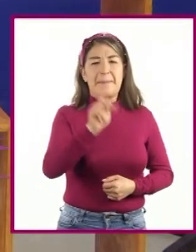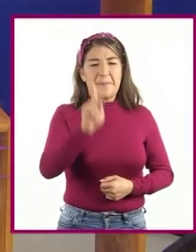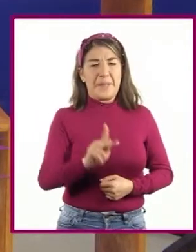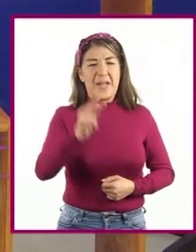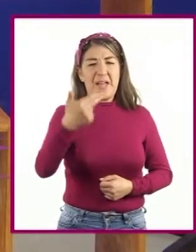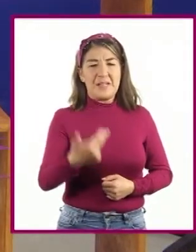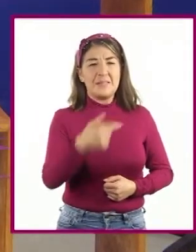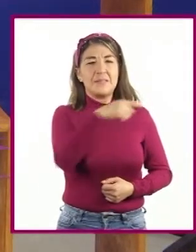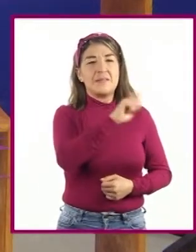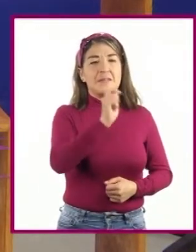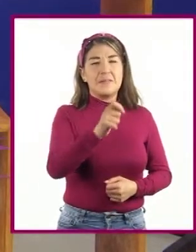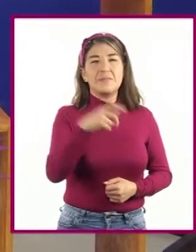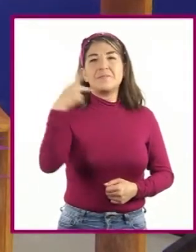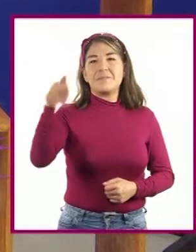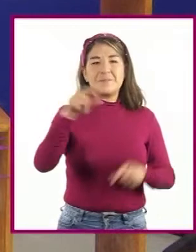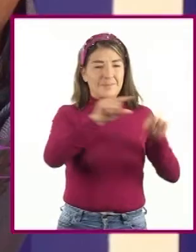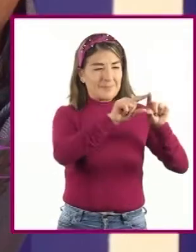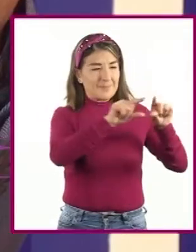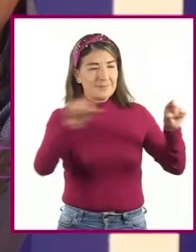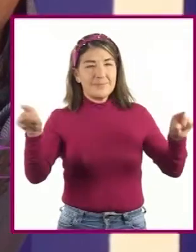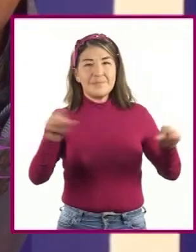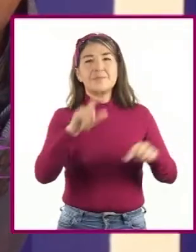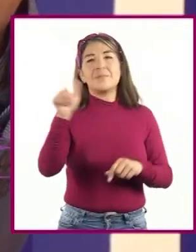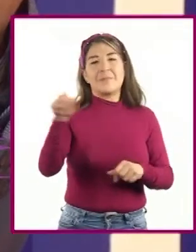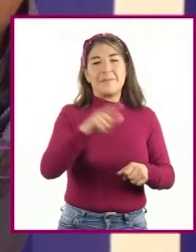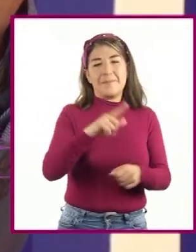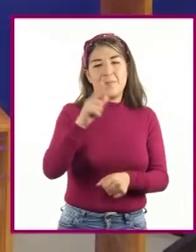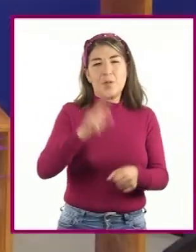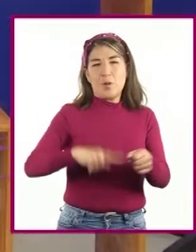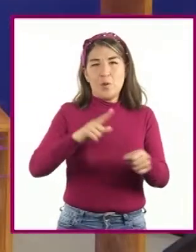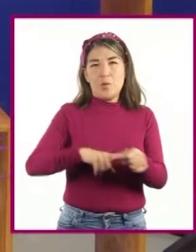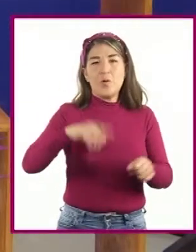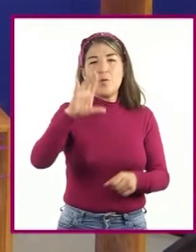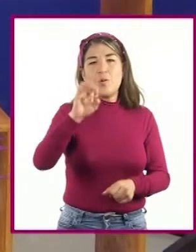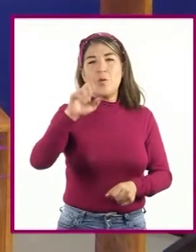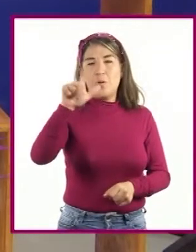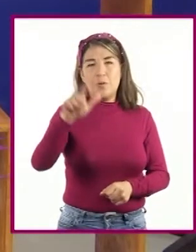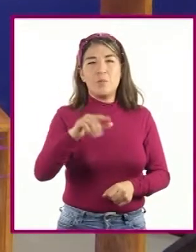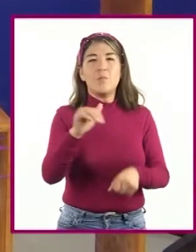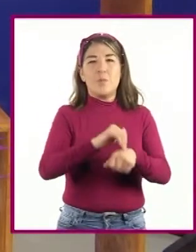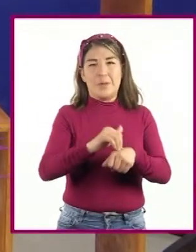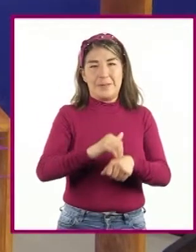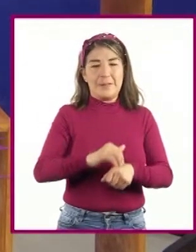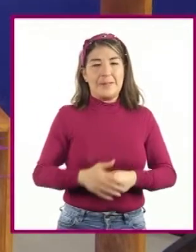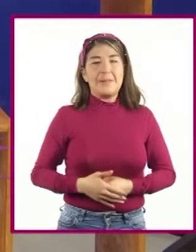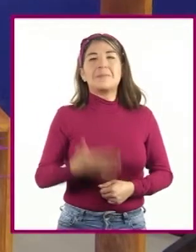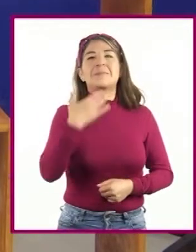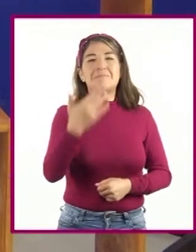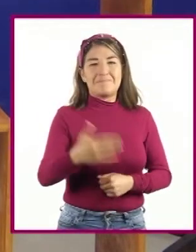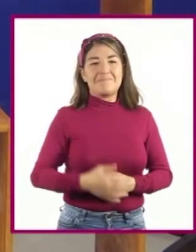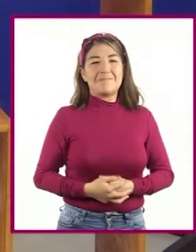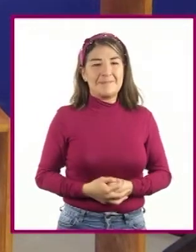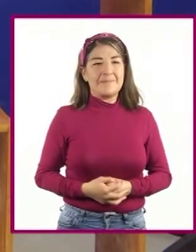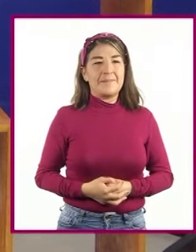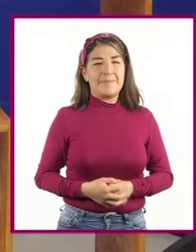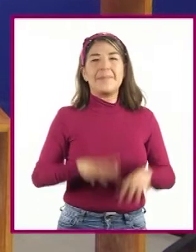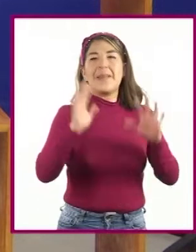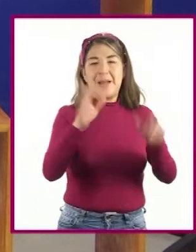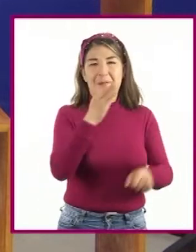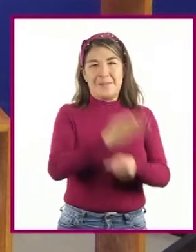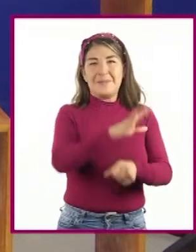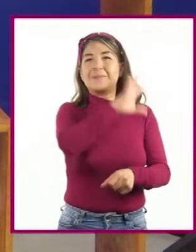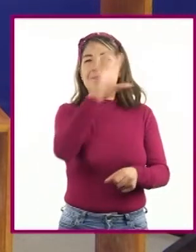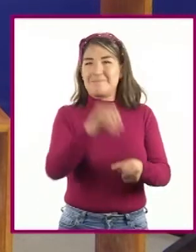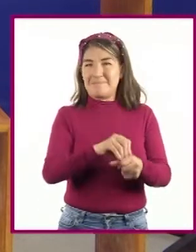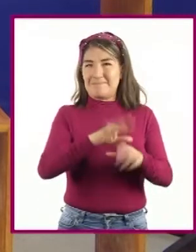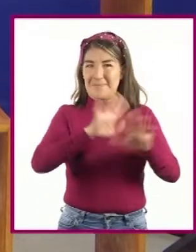del extracto o repollo de col morada. Bien, ya tenemos todo